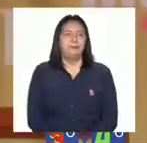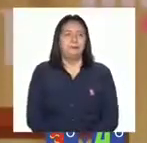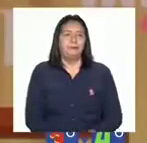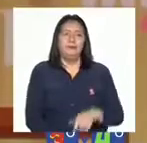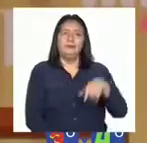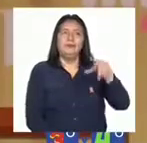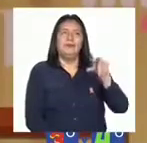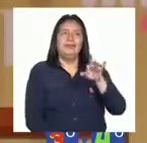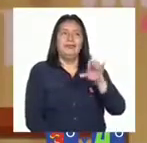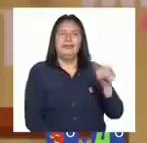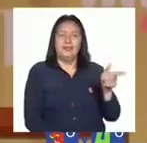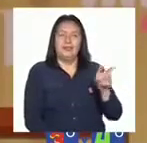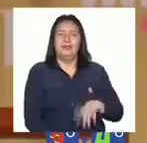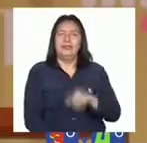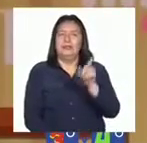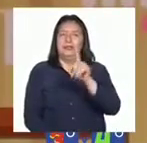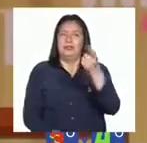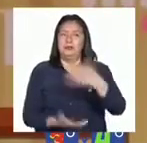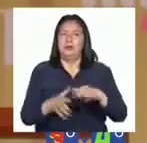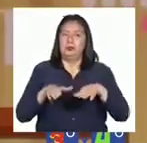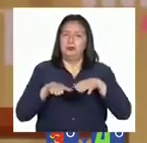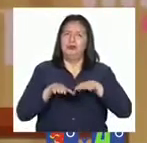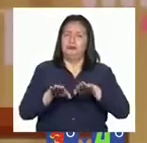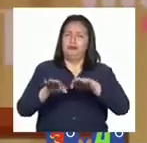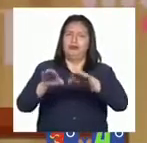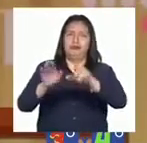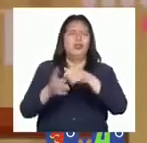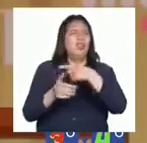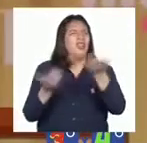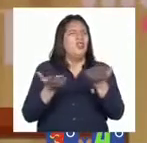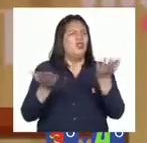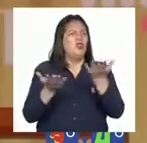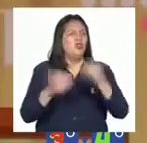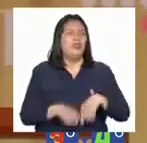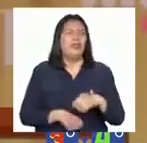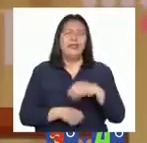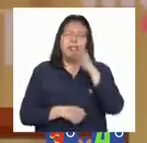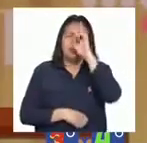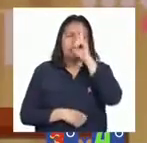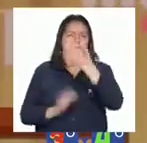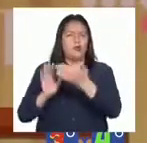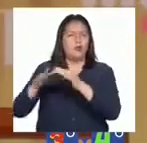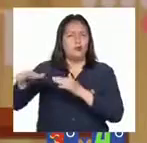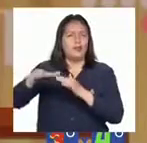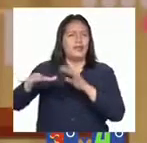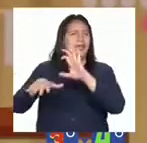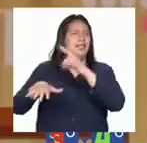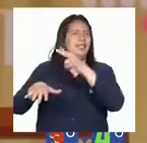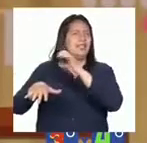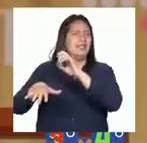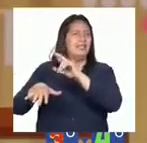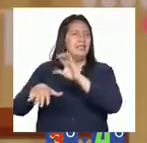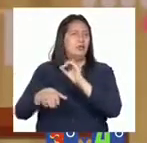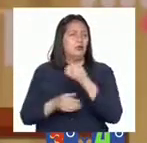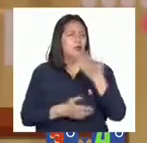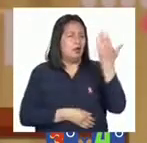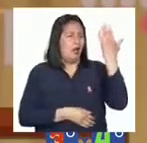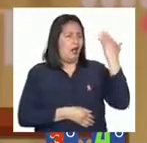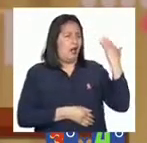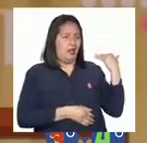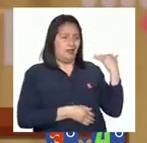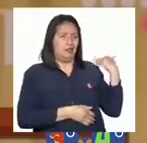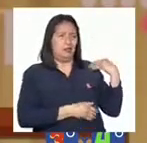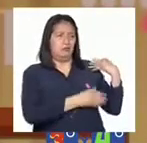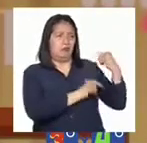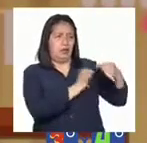Quilla y Sisa son dos hermanas tejedoras de un centro textil en Chincheros. Ellas han aprendido de este bello arte transmitido